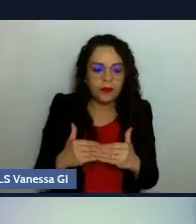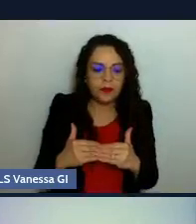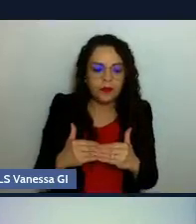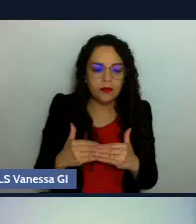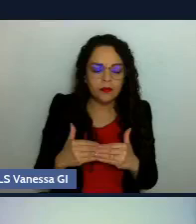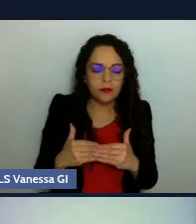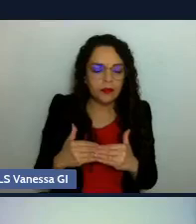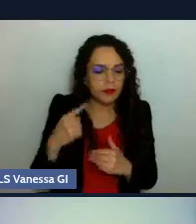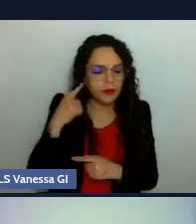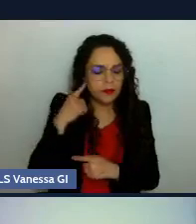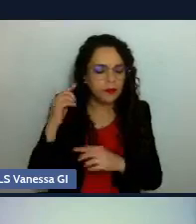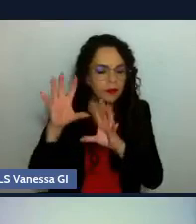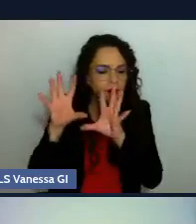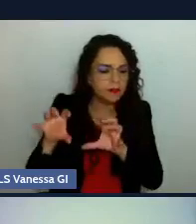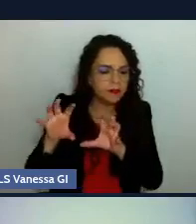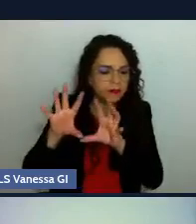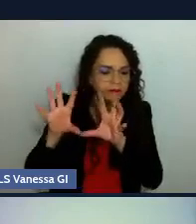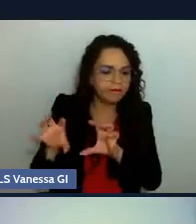rodea a esta